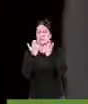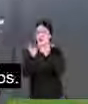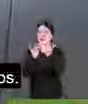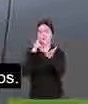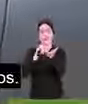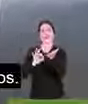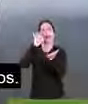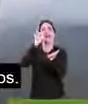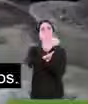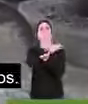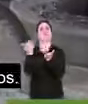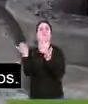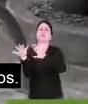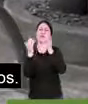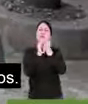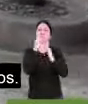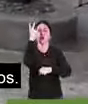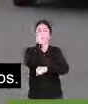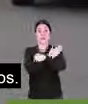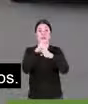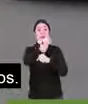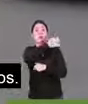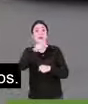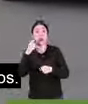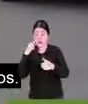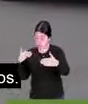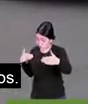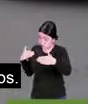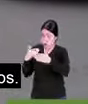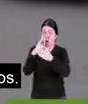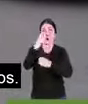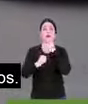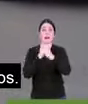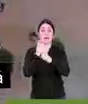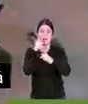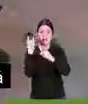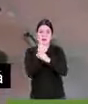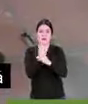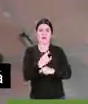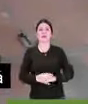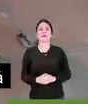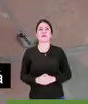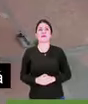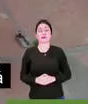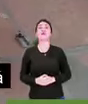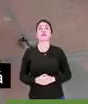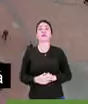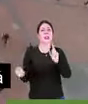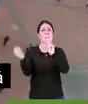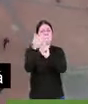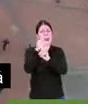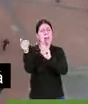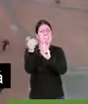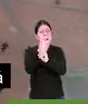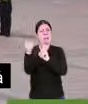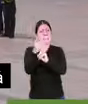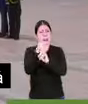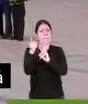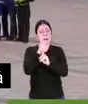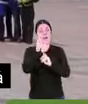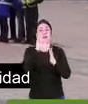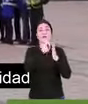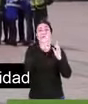los cerca de 2 millones de usuarios que al año usan nuestros parqueaderos. Mediante estos logros, la Terminal de